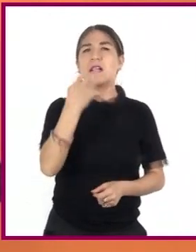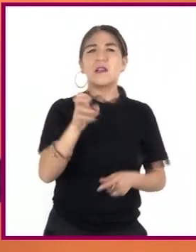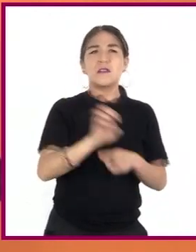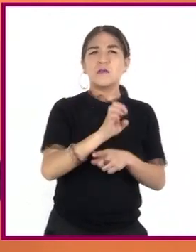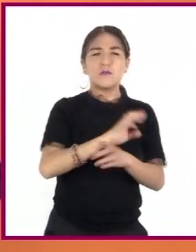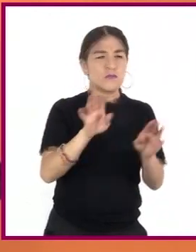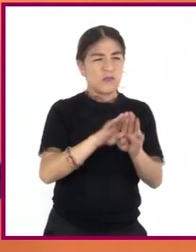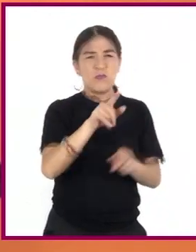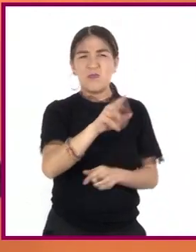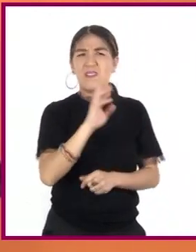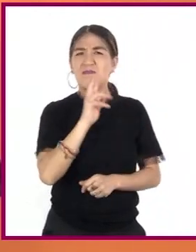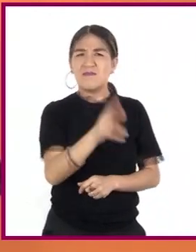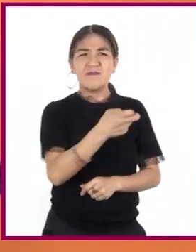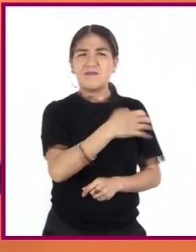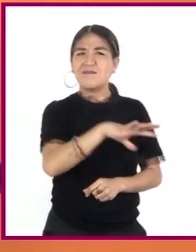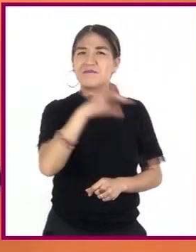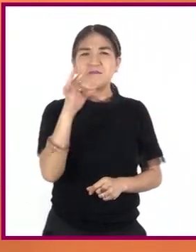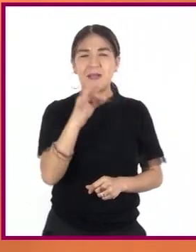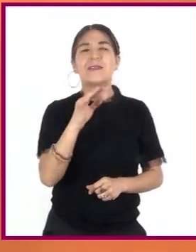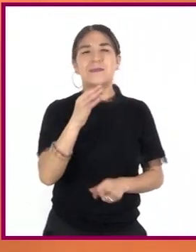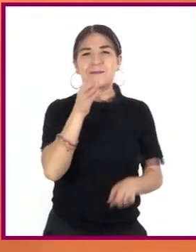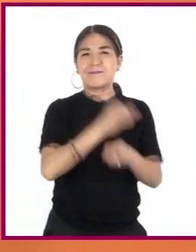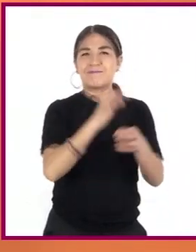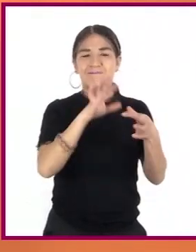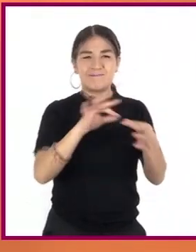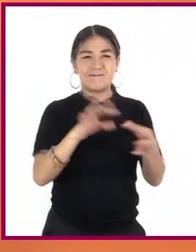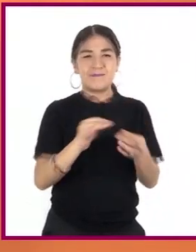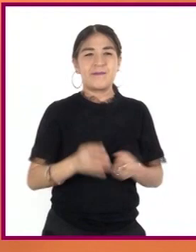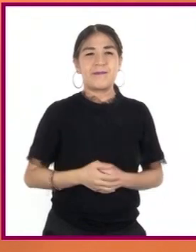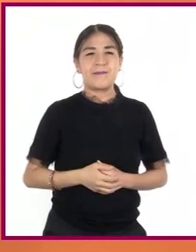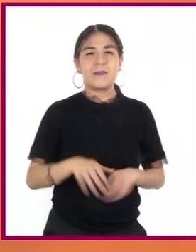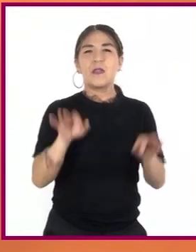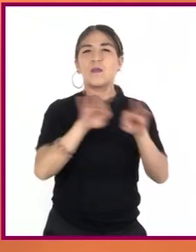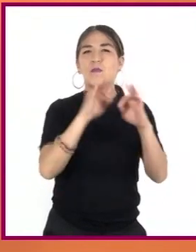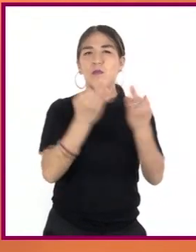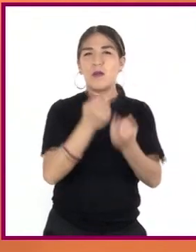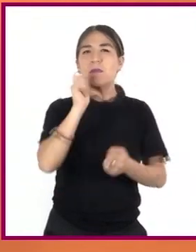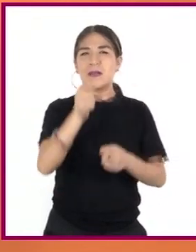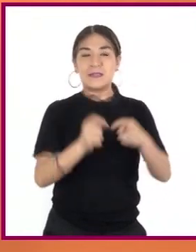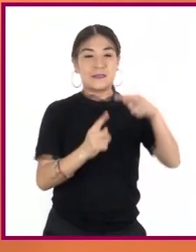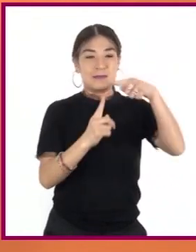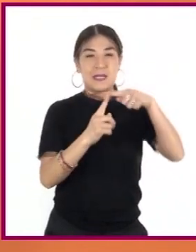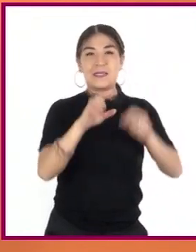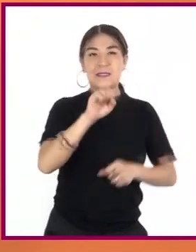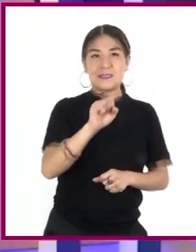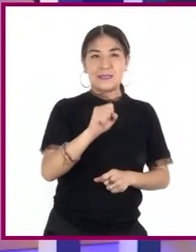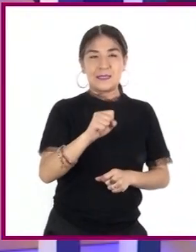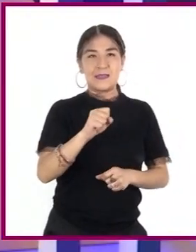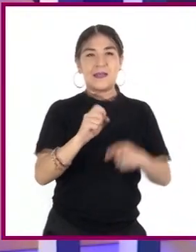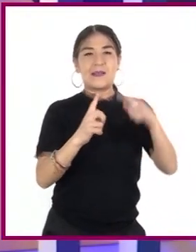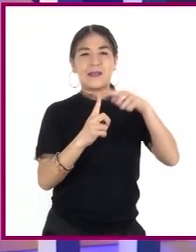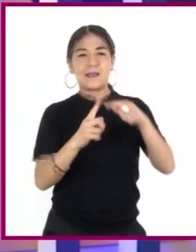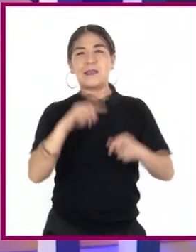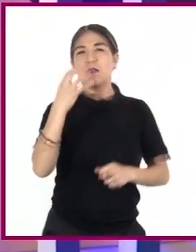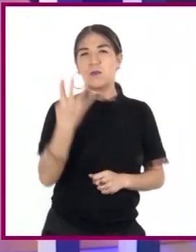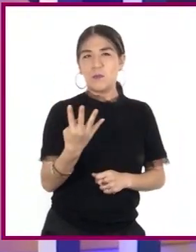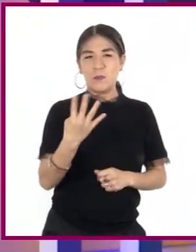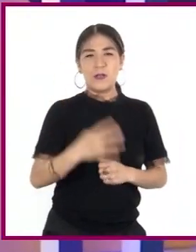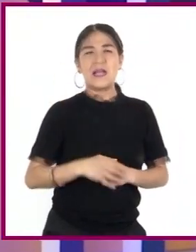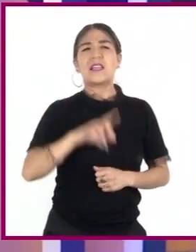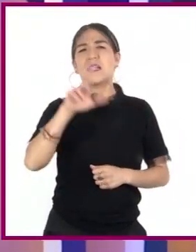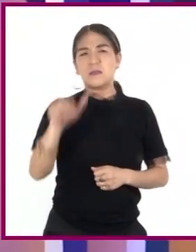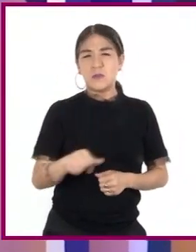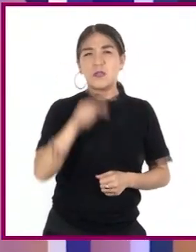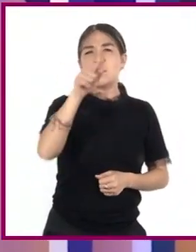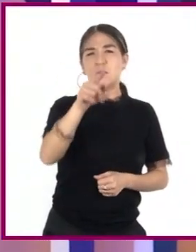este resultado? Bien, una forma es dividiendo 60 entre 4. Luego